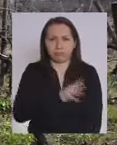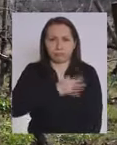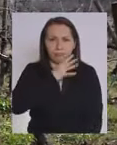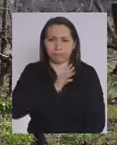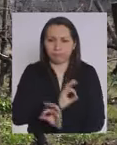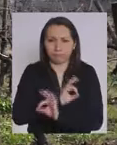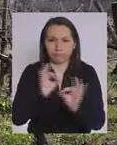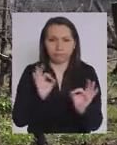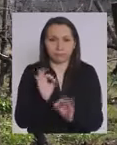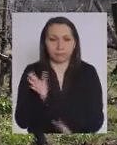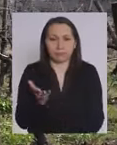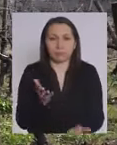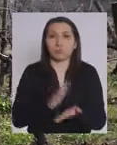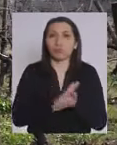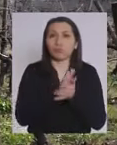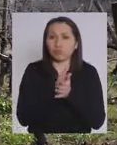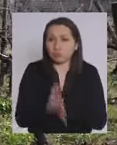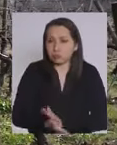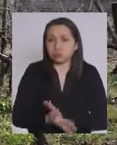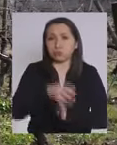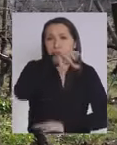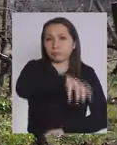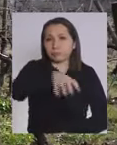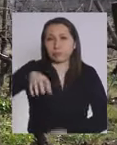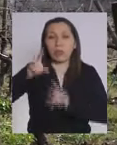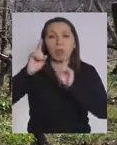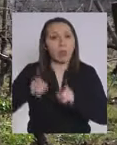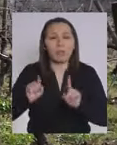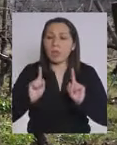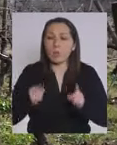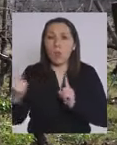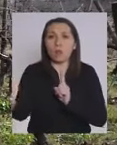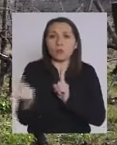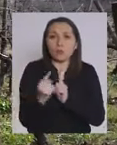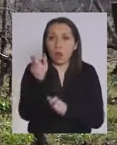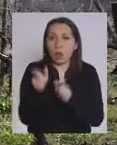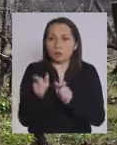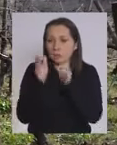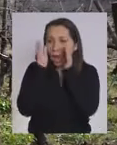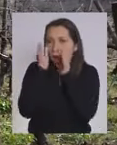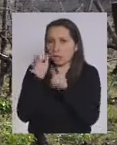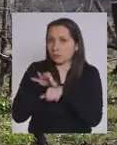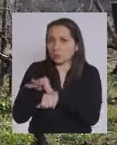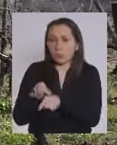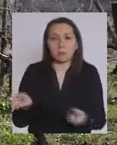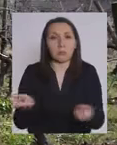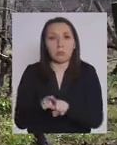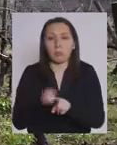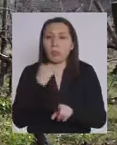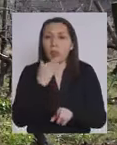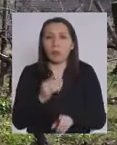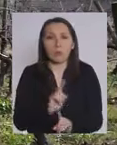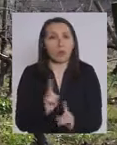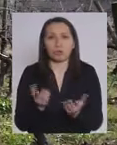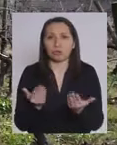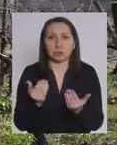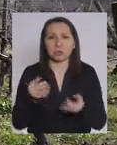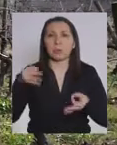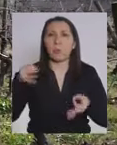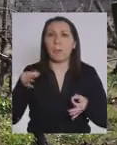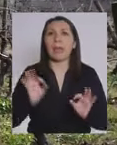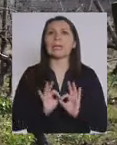por tanto todos los establecimientos tienen que atender a la ciudadanía independiente y sin la necesidad de este